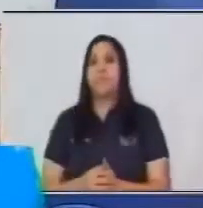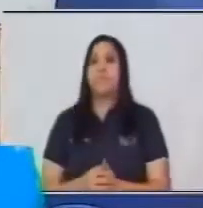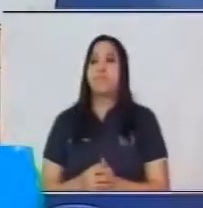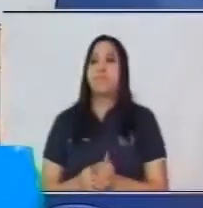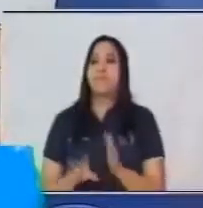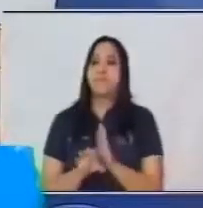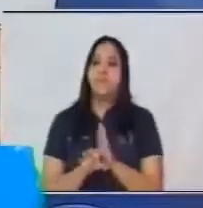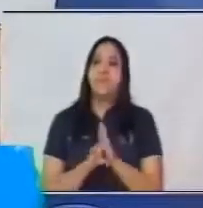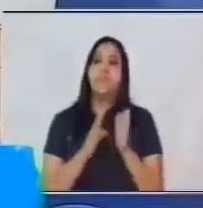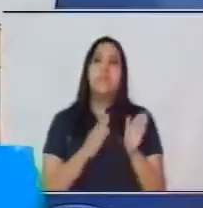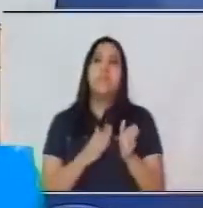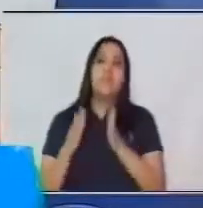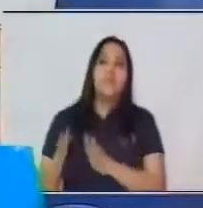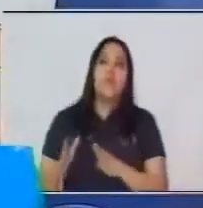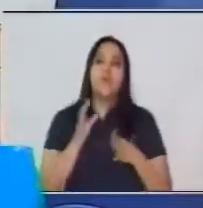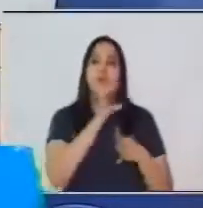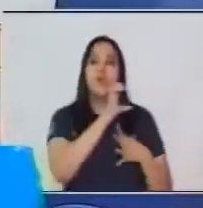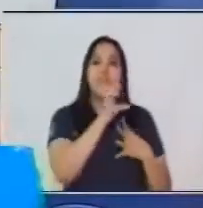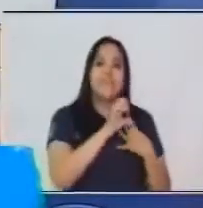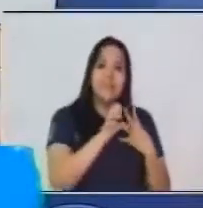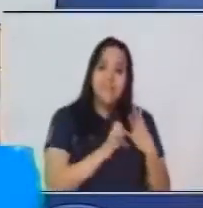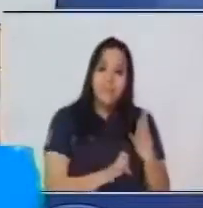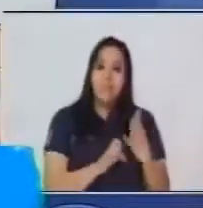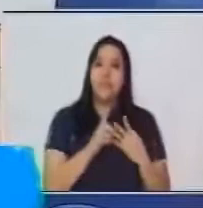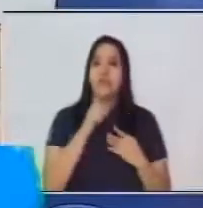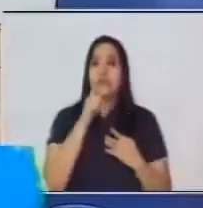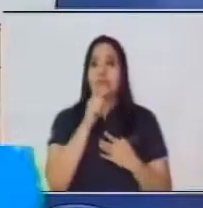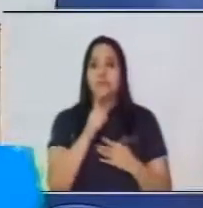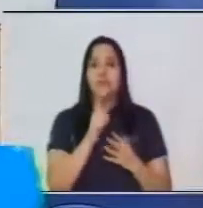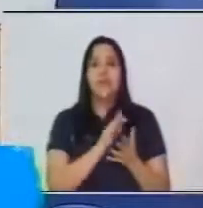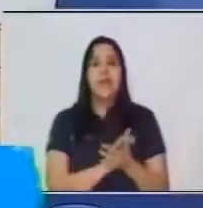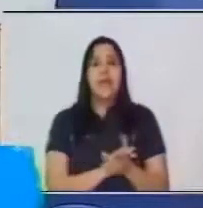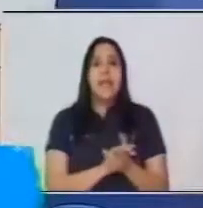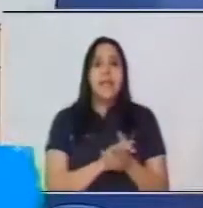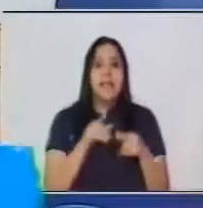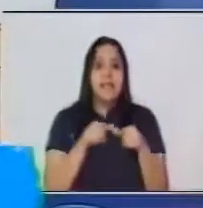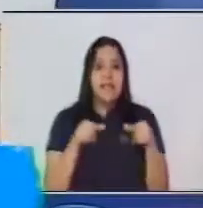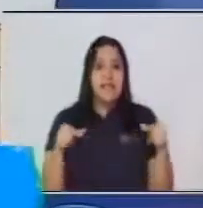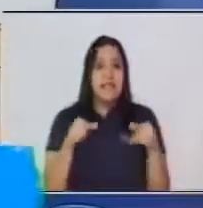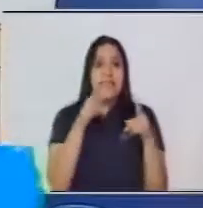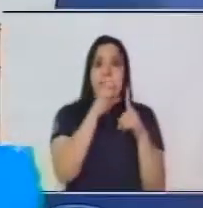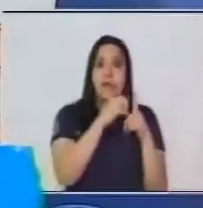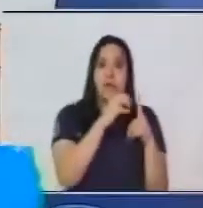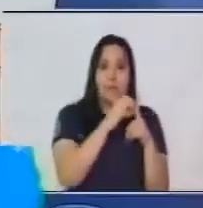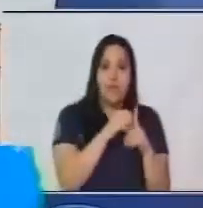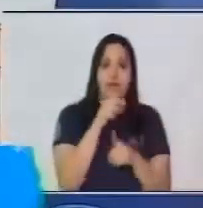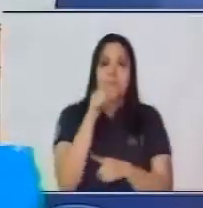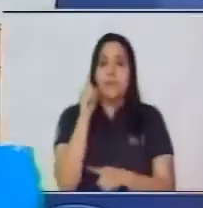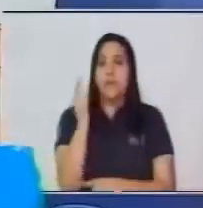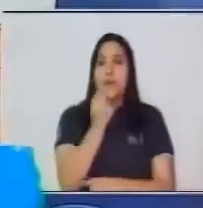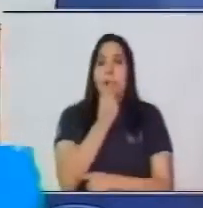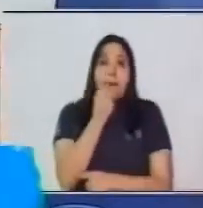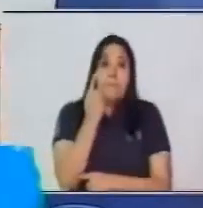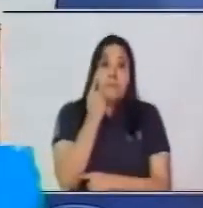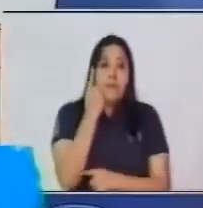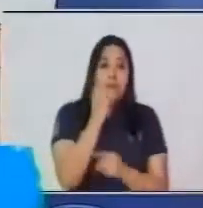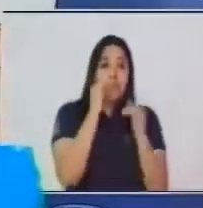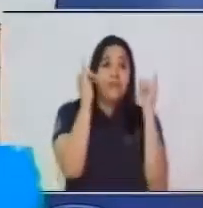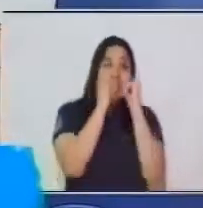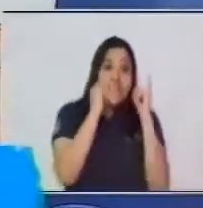Seguramente tú ya lo has hecho, ya lo has dibujado, y vas dibujando paso por paso qué le sucede al